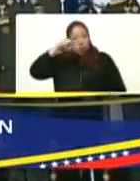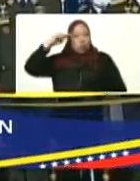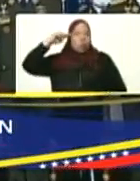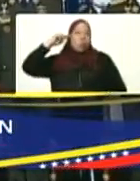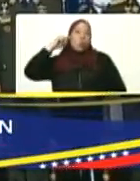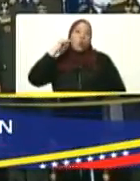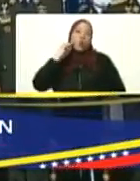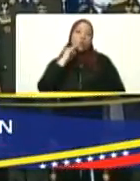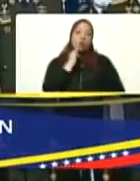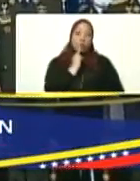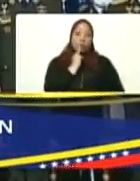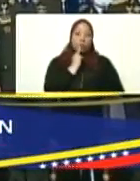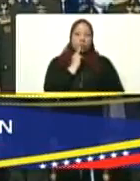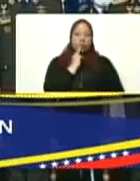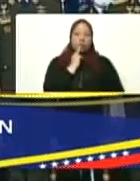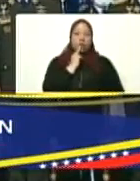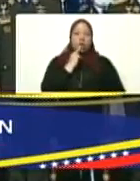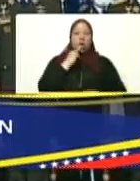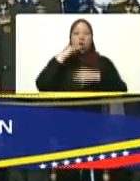Una carrera militar